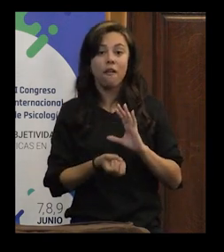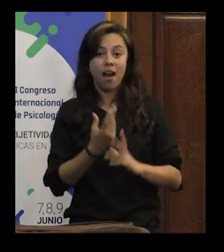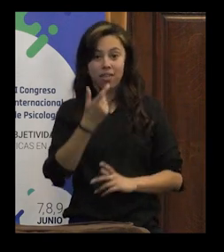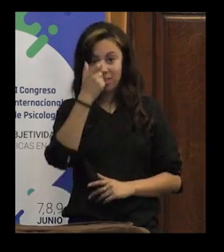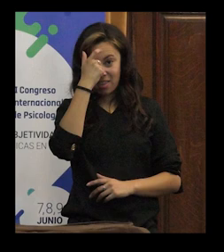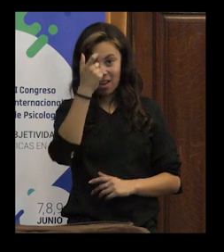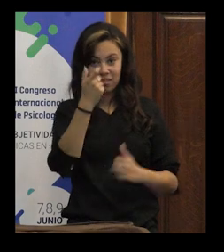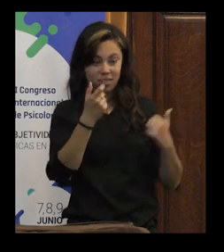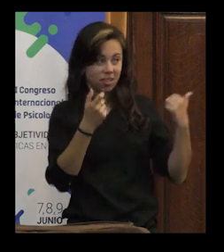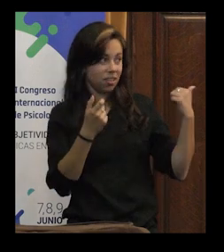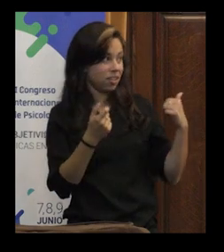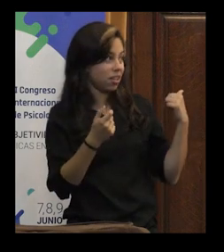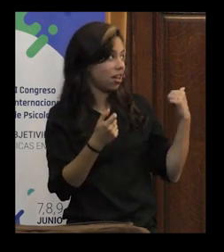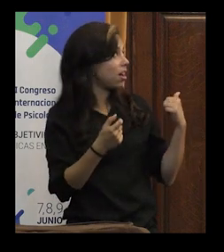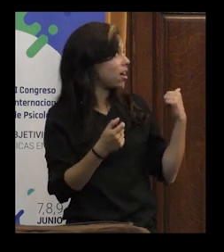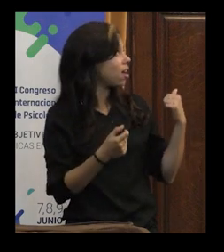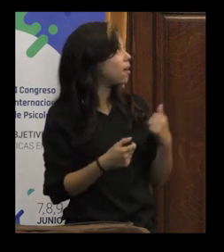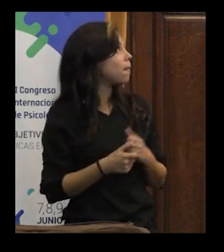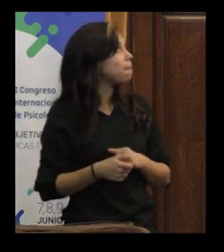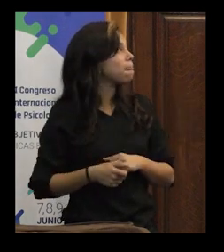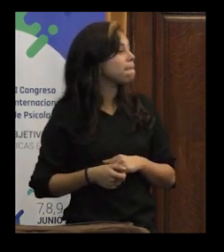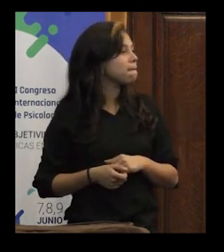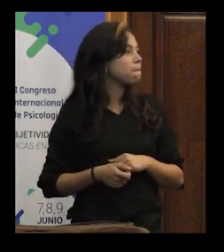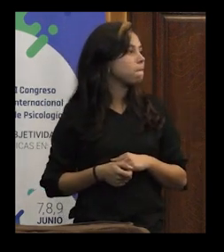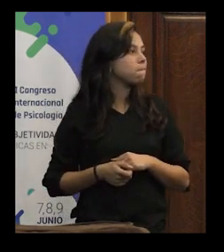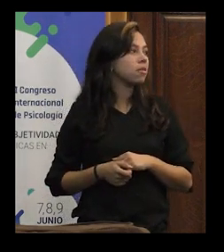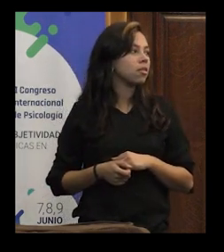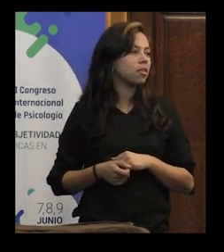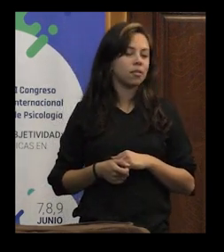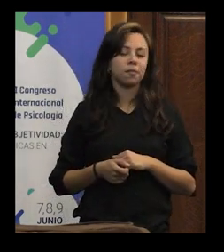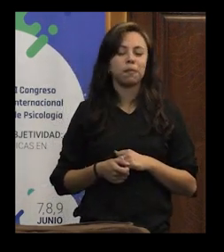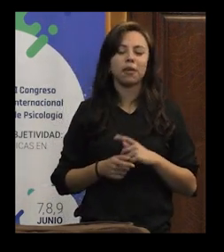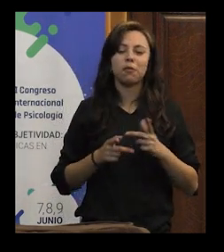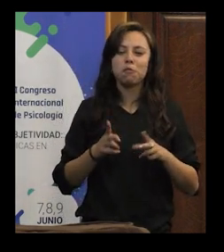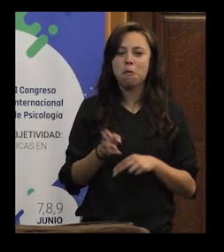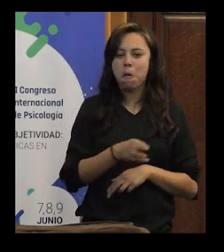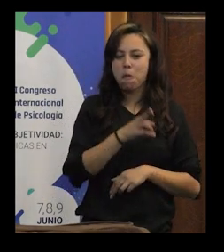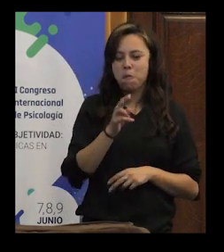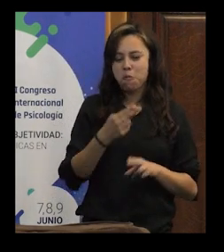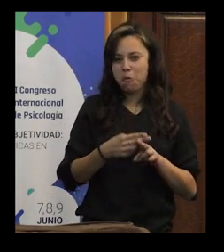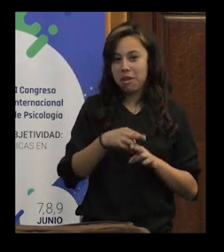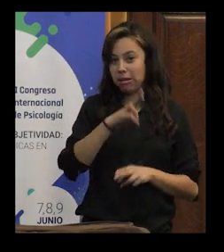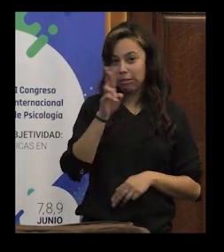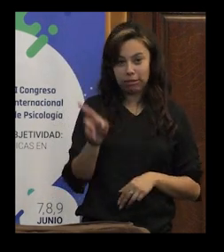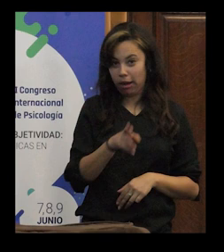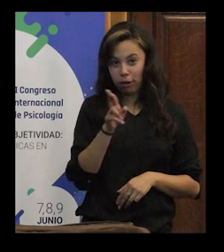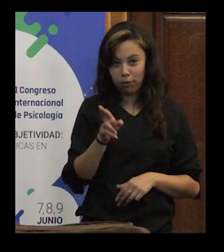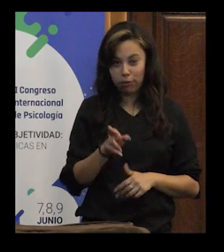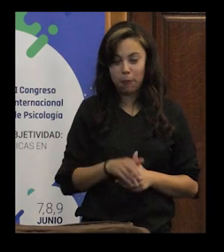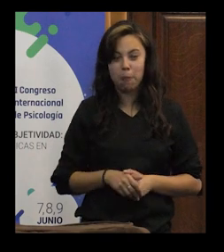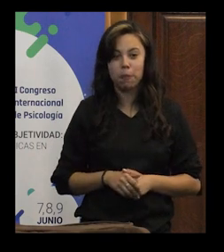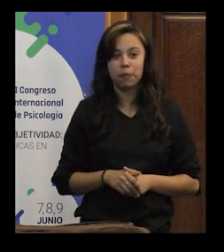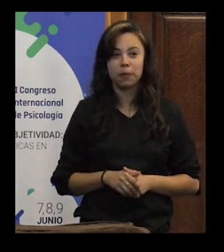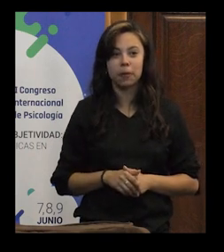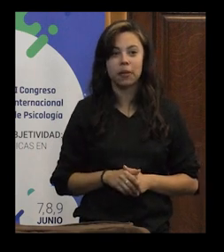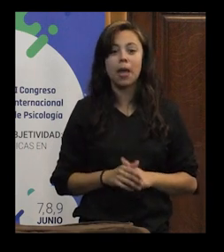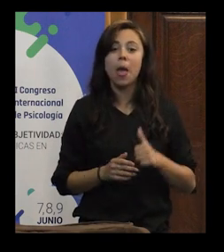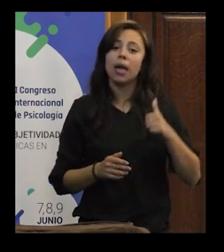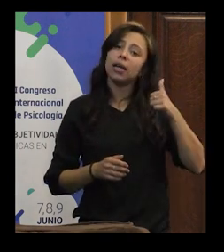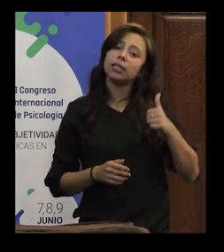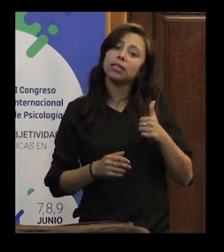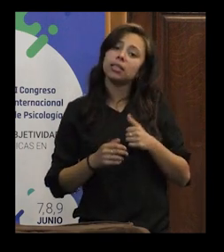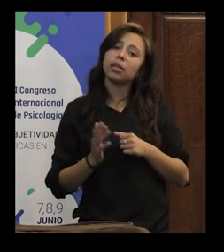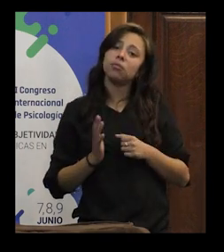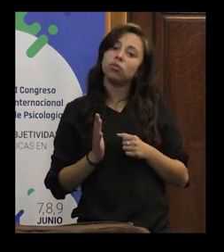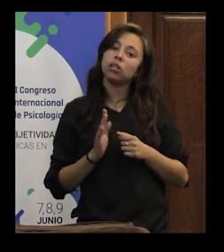a leer cómo se llama, mas se llama CRISPR, ¿sí? Que comienza una nueva